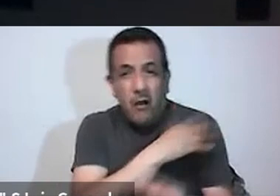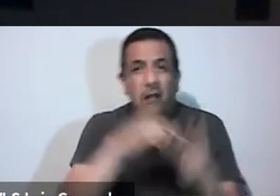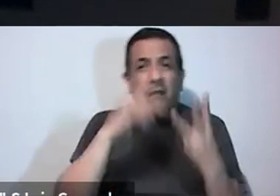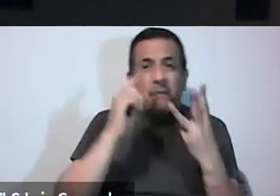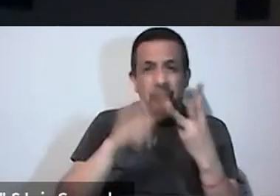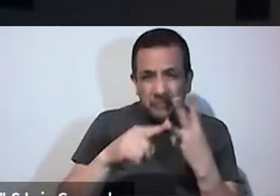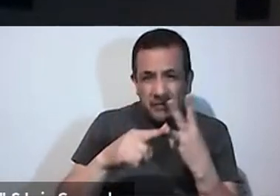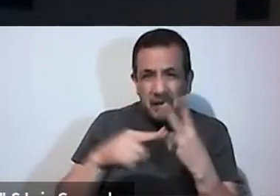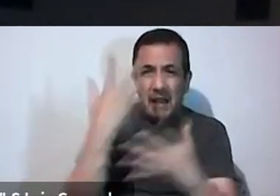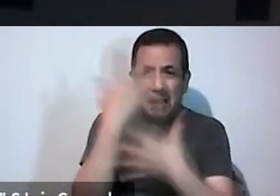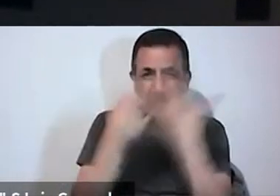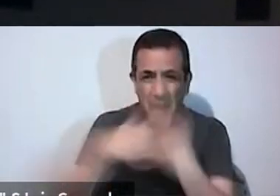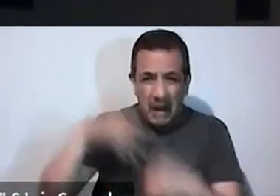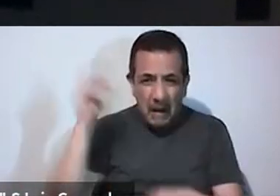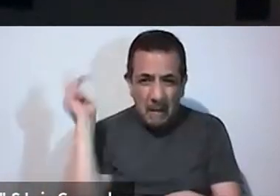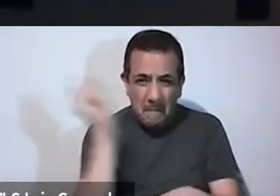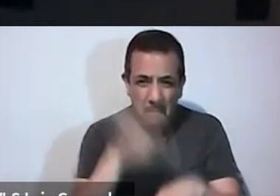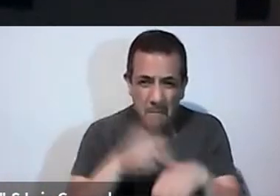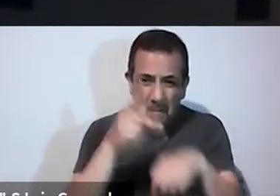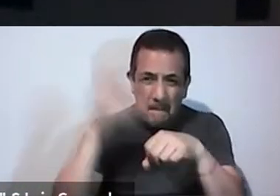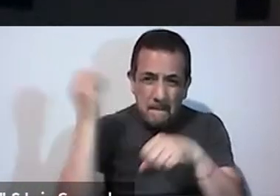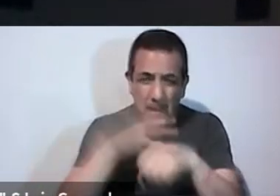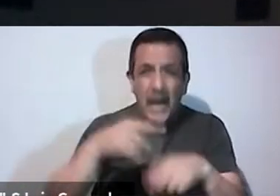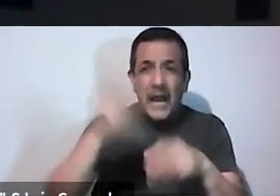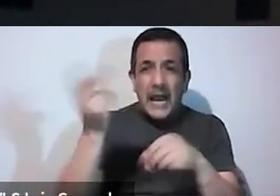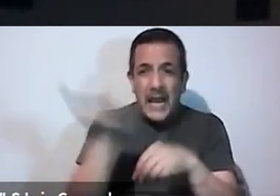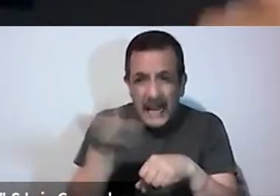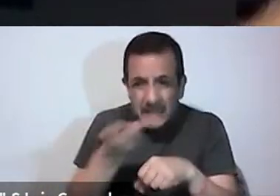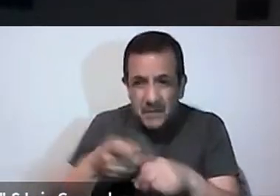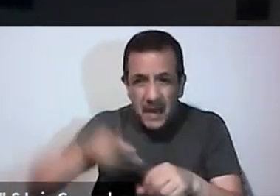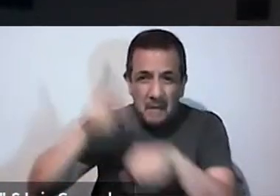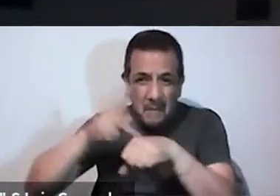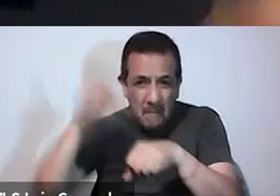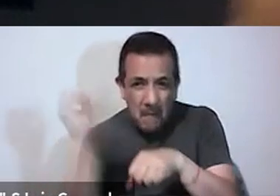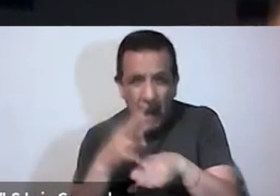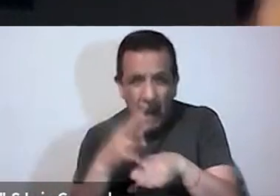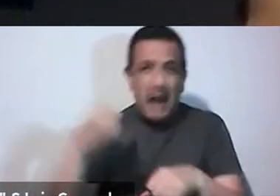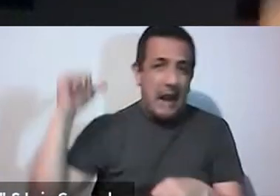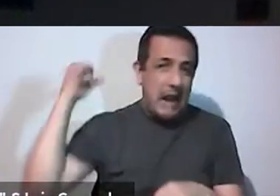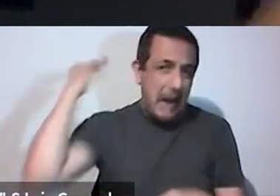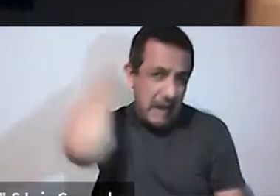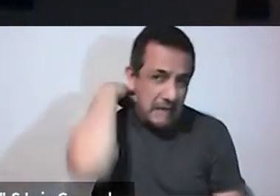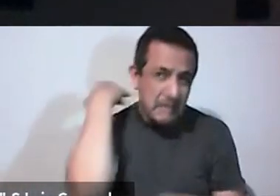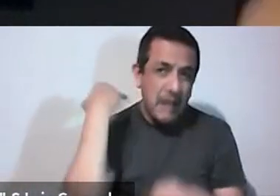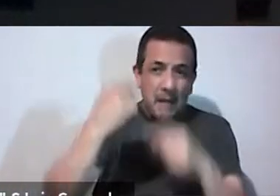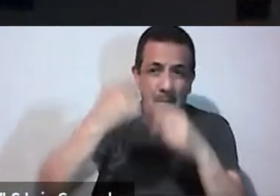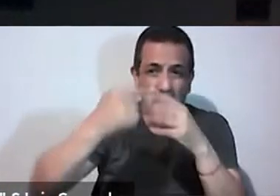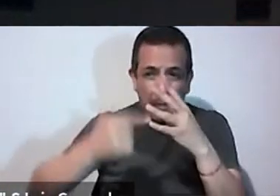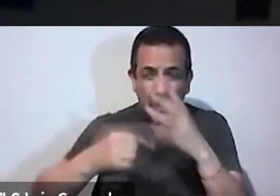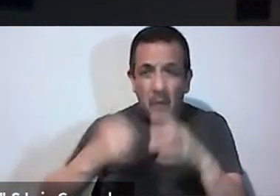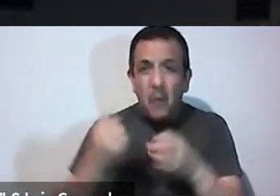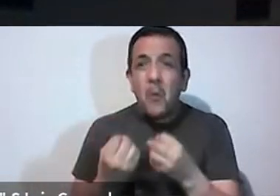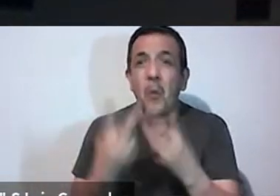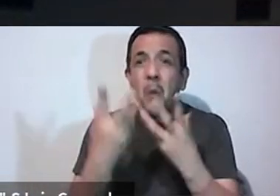otra en las manos, recibir otra en las piernas, recibir otra en la espalda. ¿Cuántas pedradas te tienen que dar